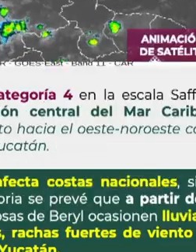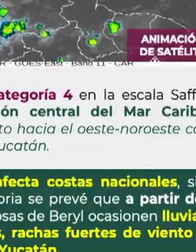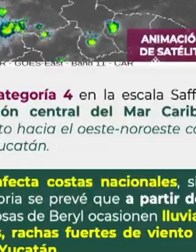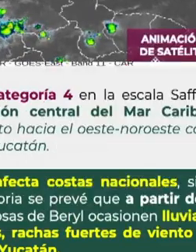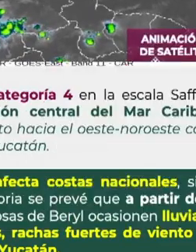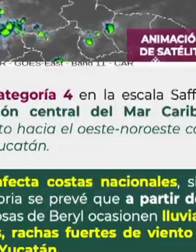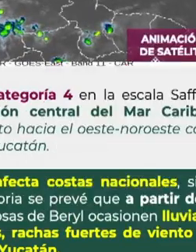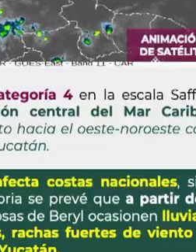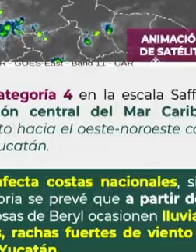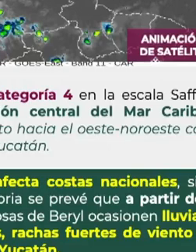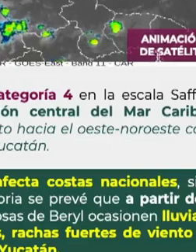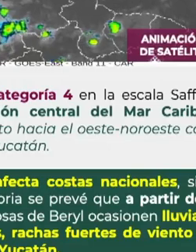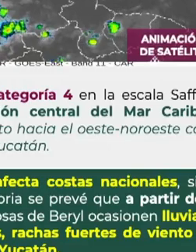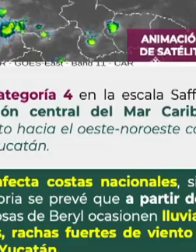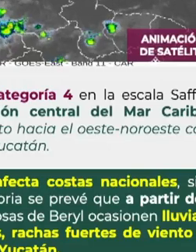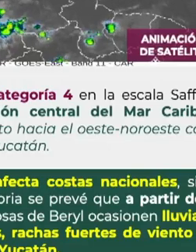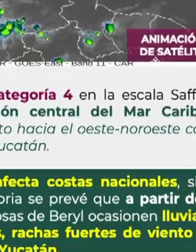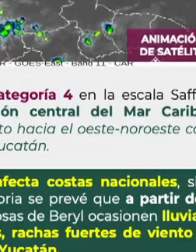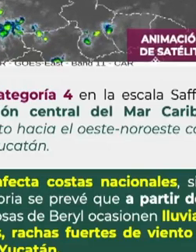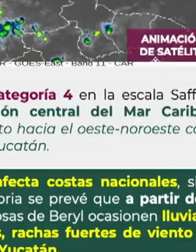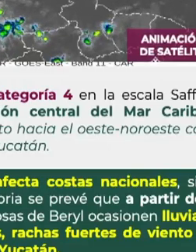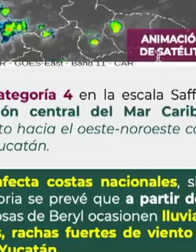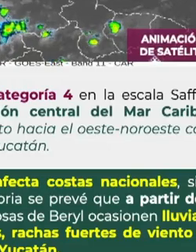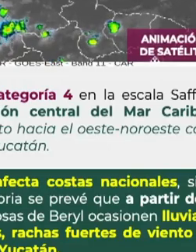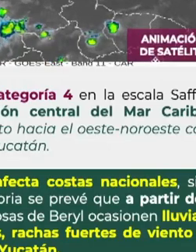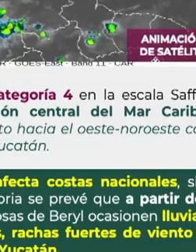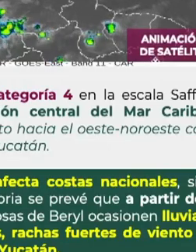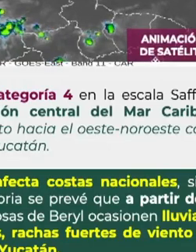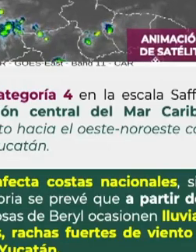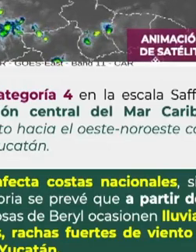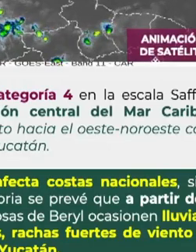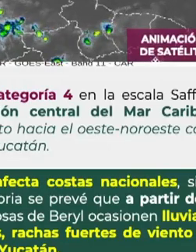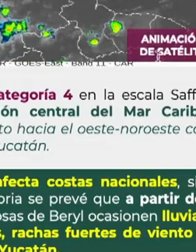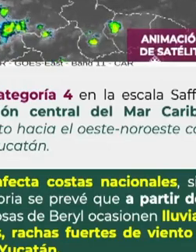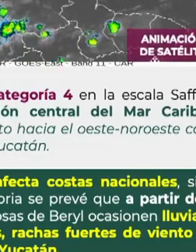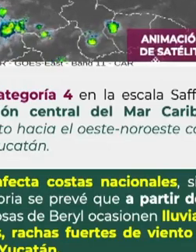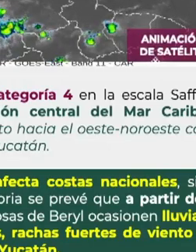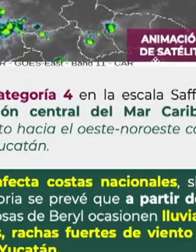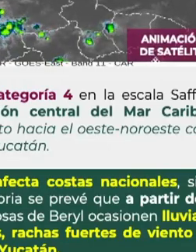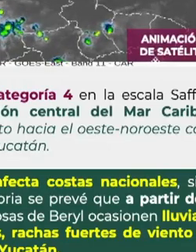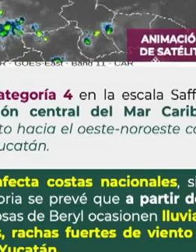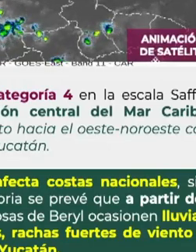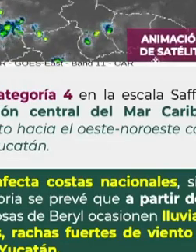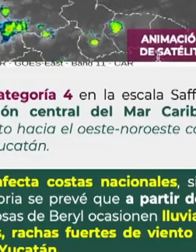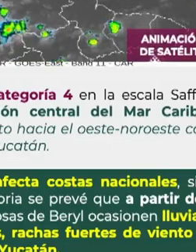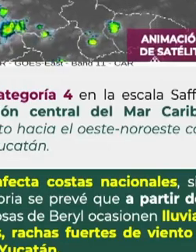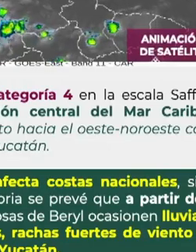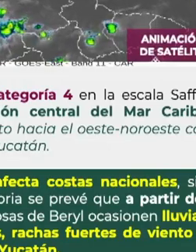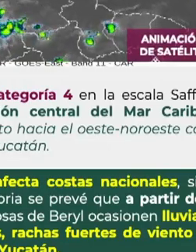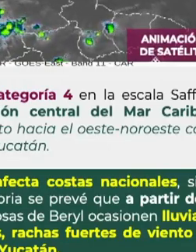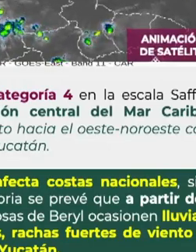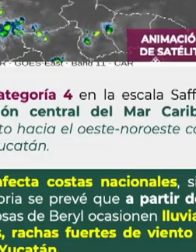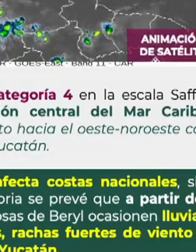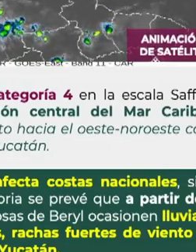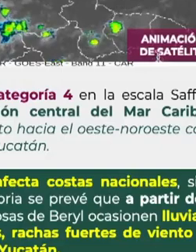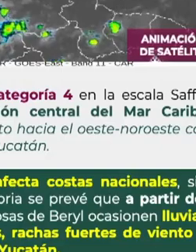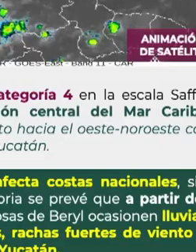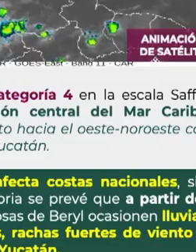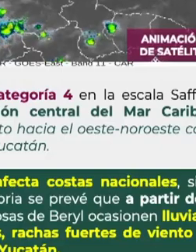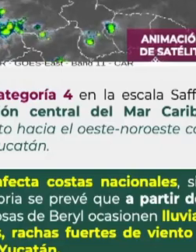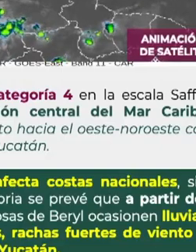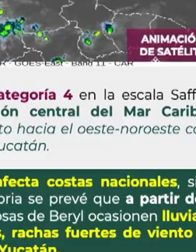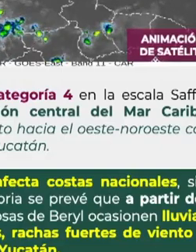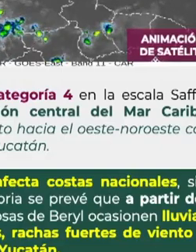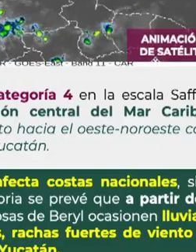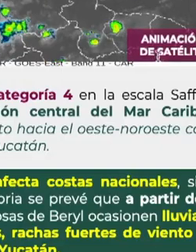de ingreso al territorio nacional sea por la noche del jueves 4 de julio o en la madrugada del